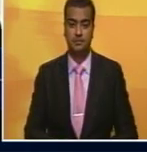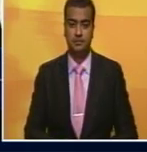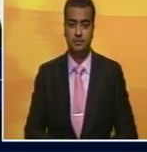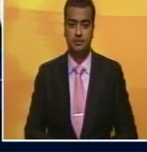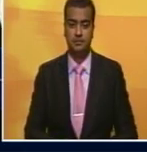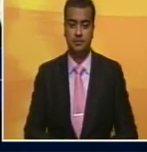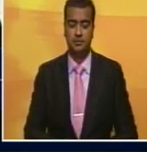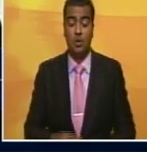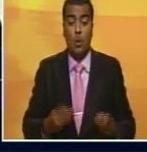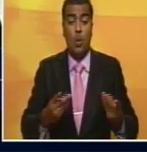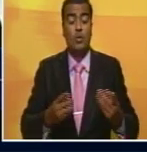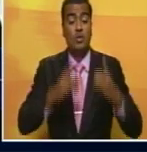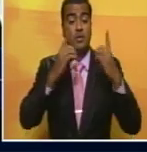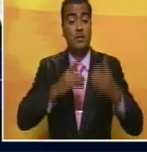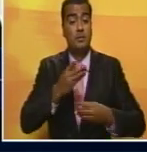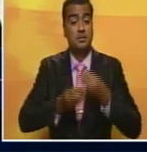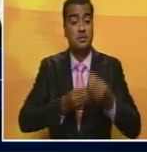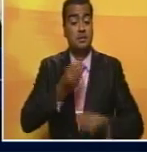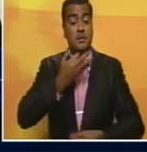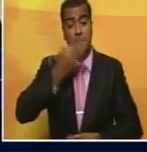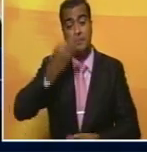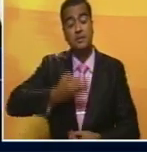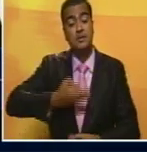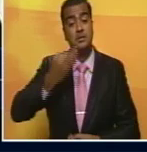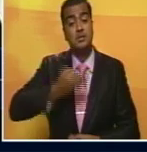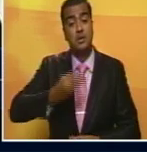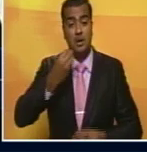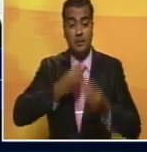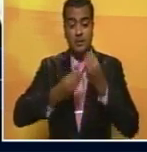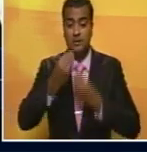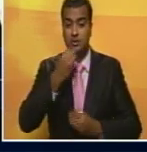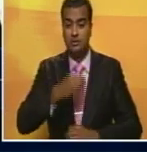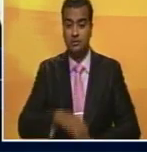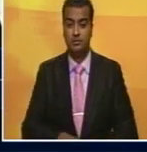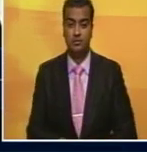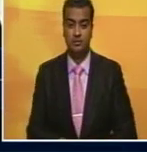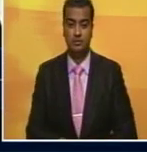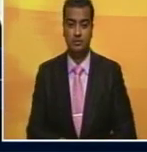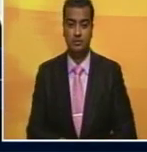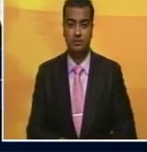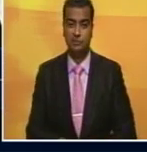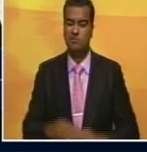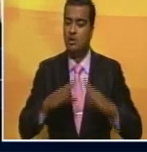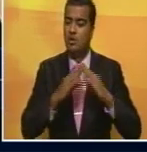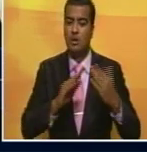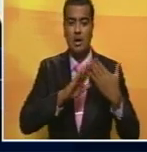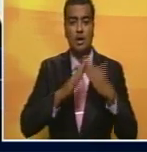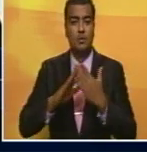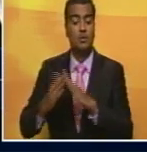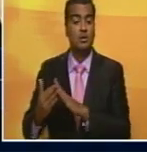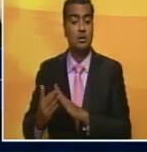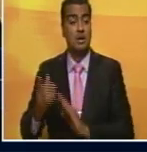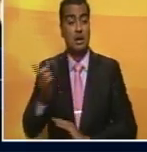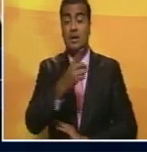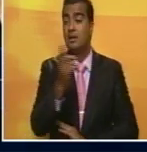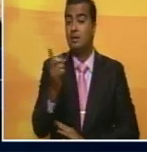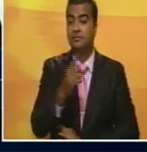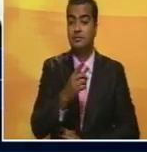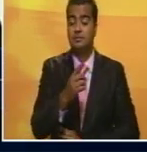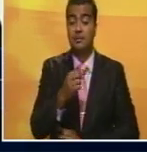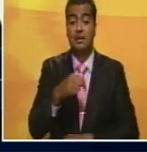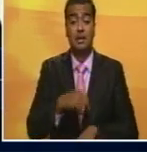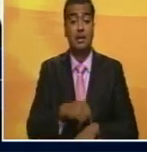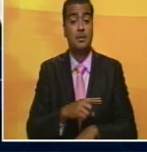¿Cuánto debemos hacer para garantizar la alimentación a todas las comunidades? Aquellas que en